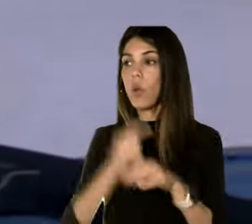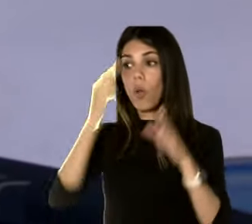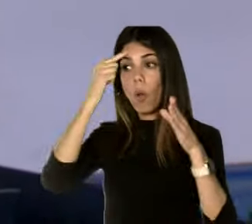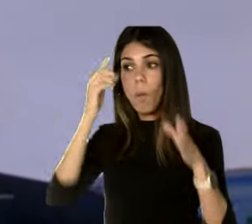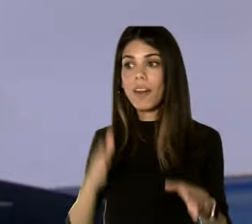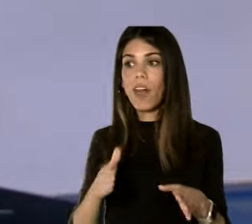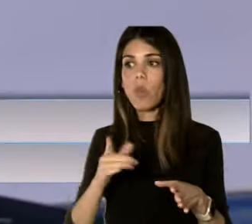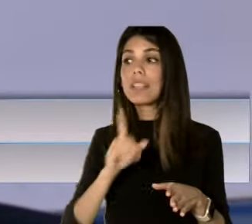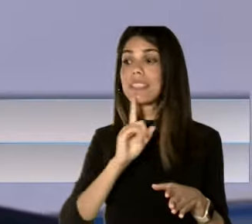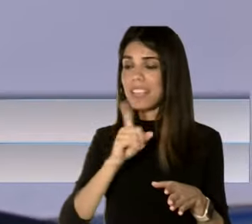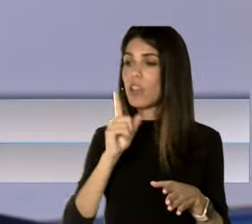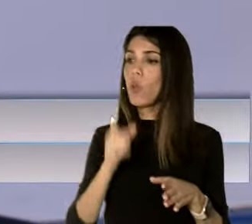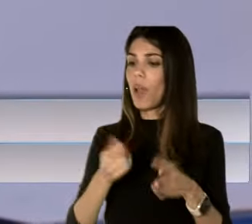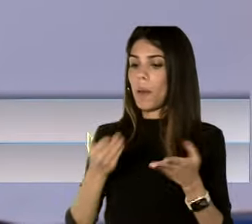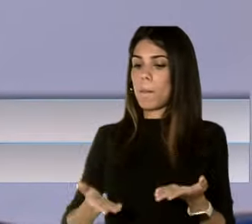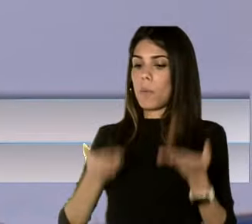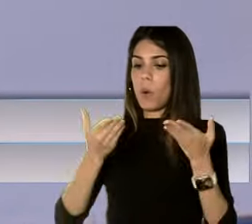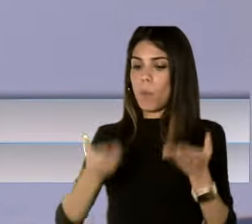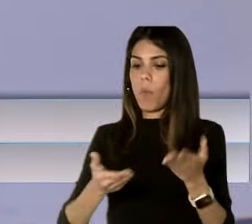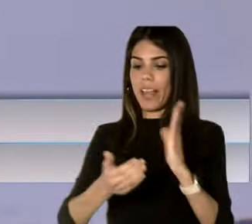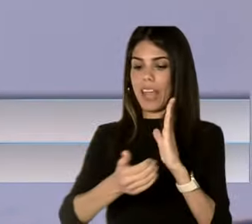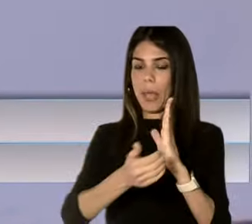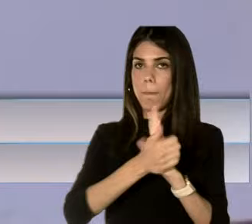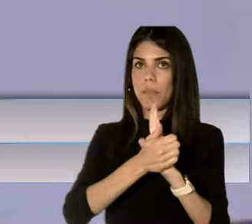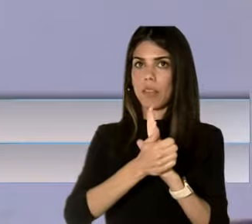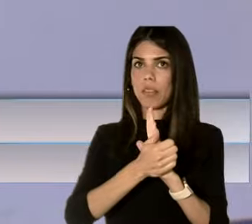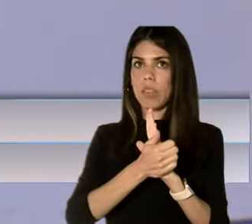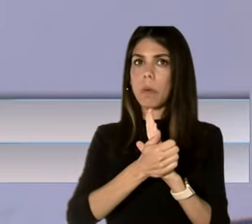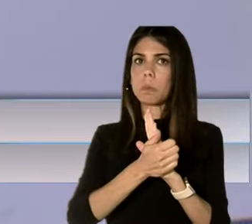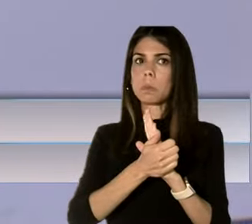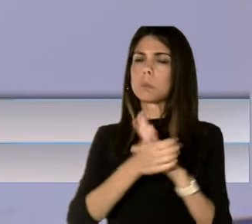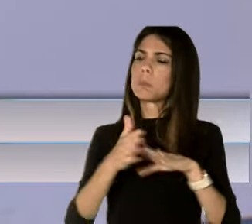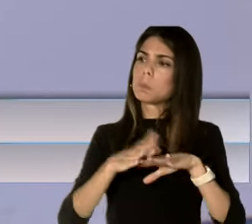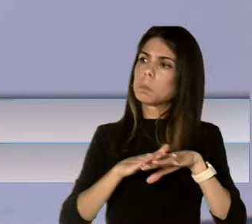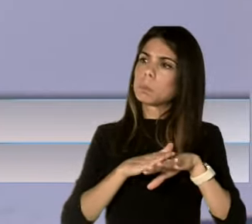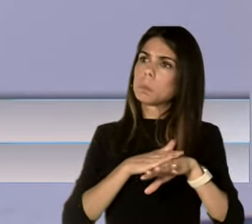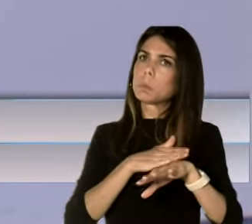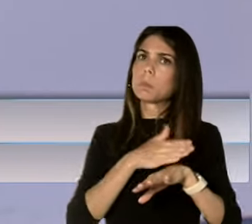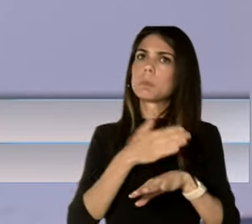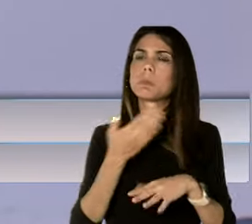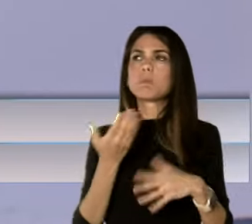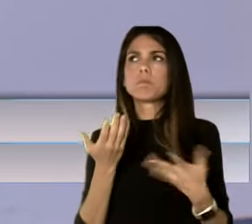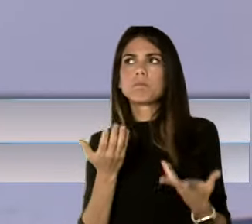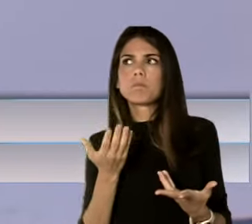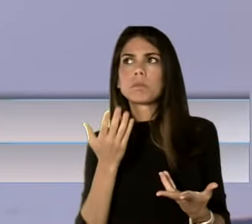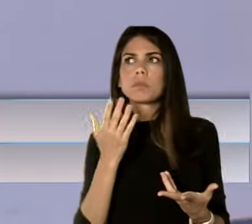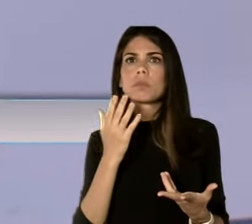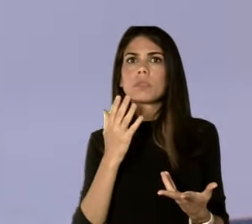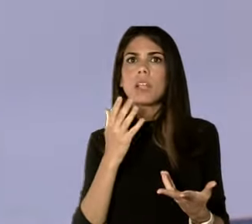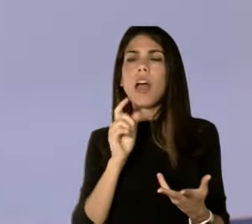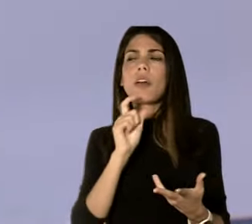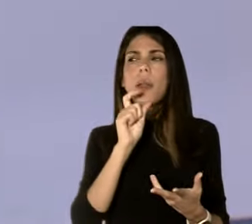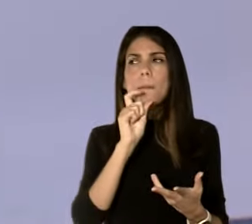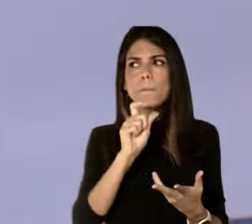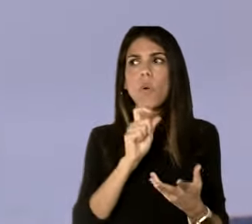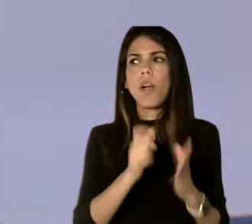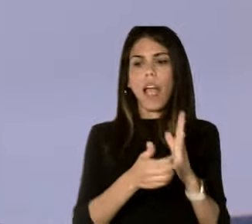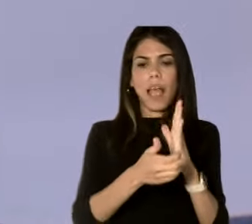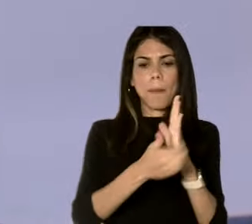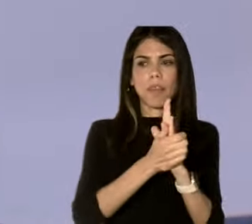propone unas enmiendas eh eh un poco sutiles eh sutiles No pocas enmiendas más